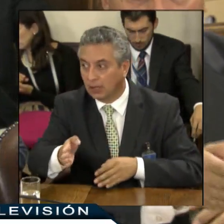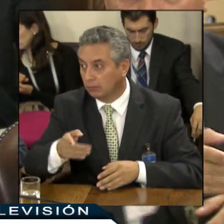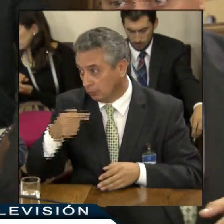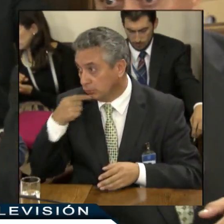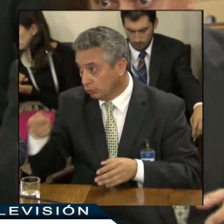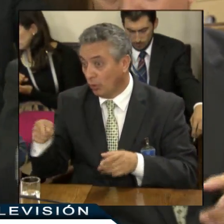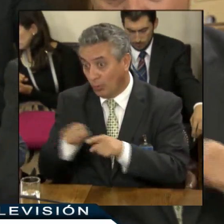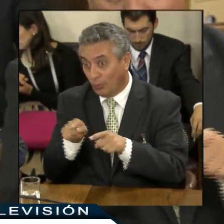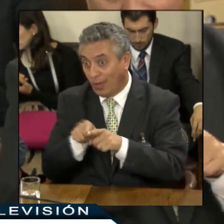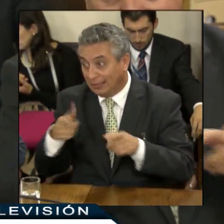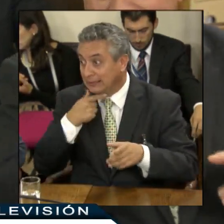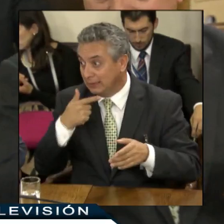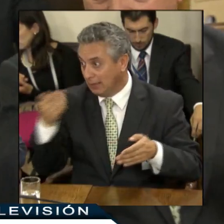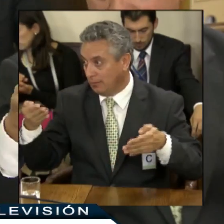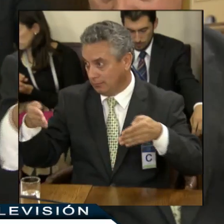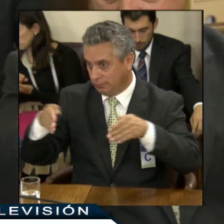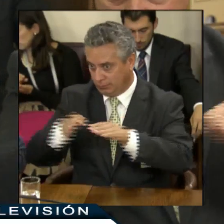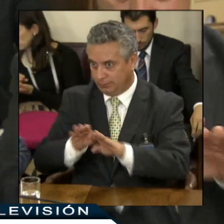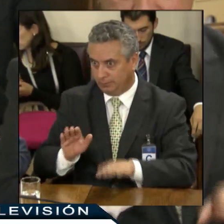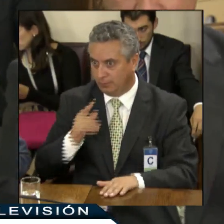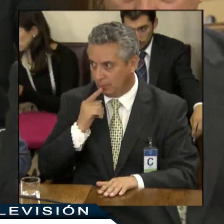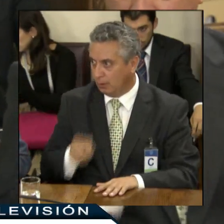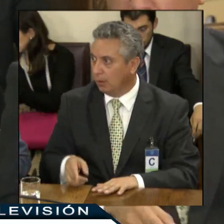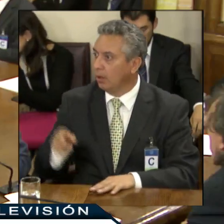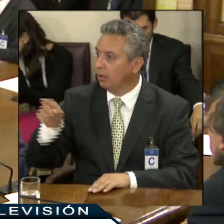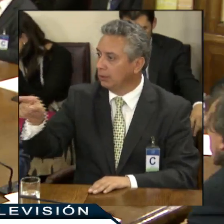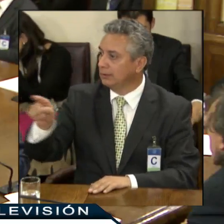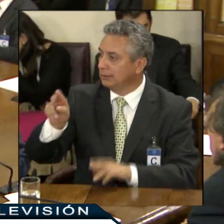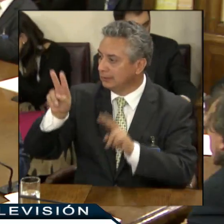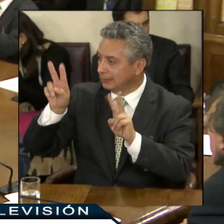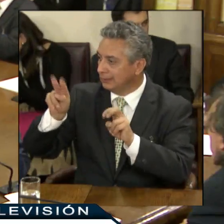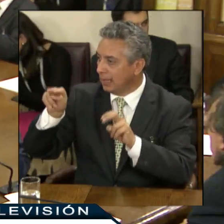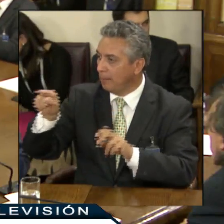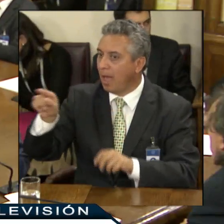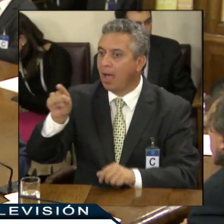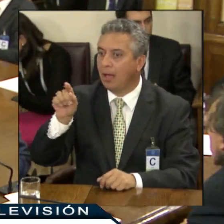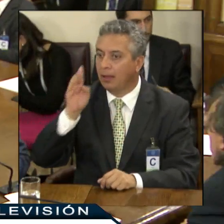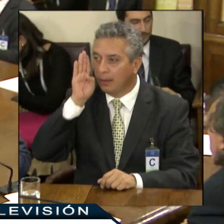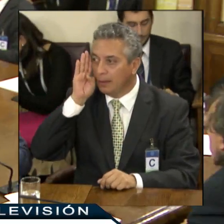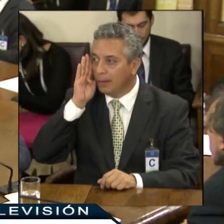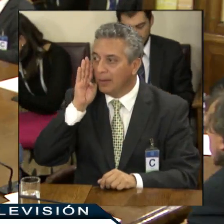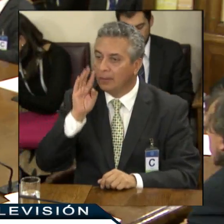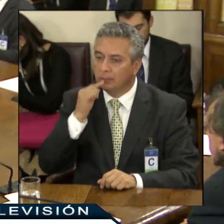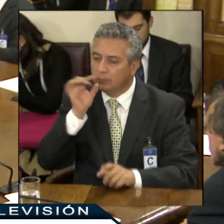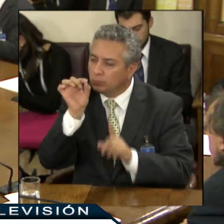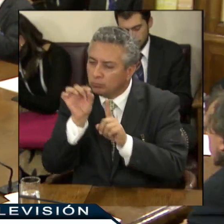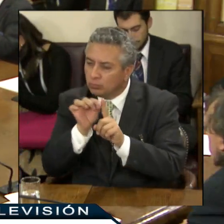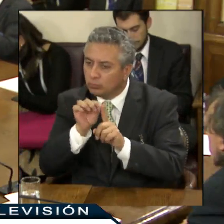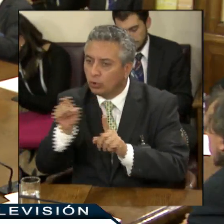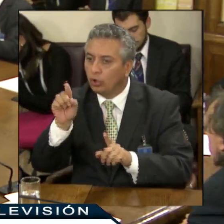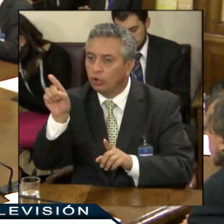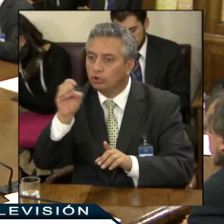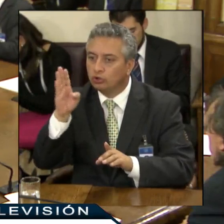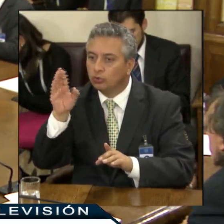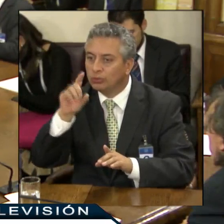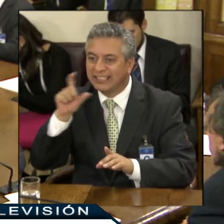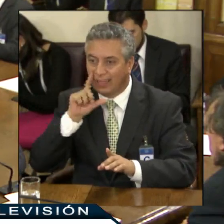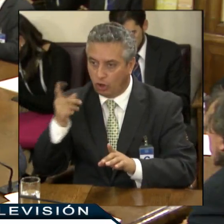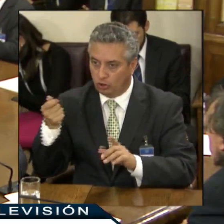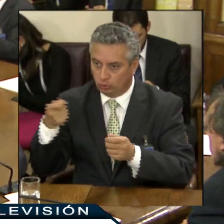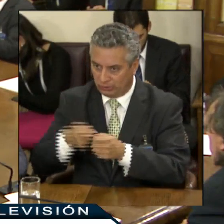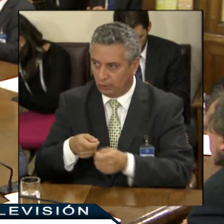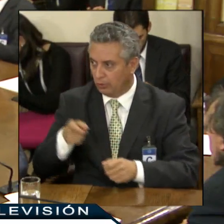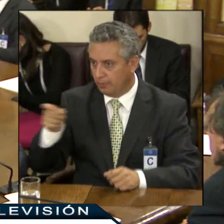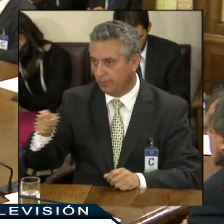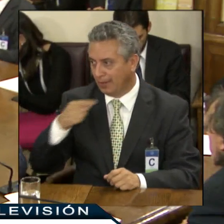finalizando la sesión si puede por favor ehp señor presidente solo para